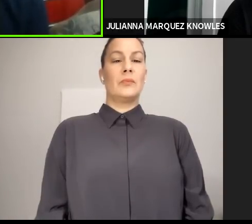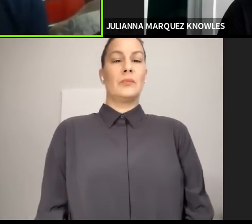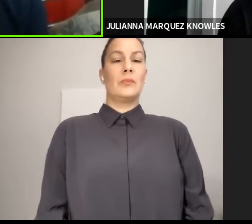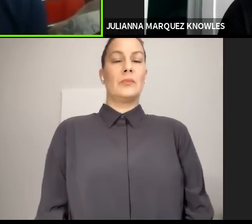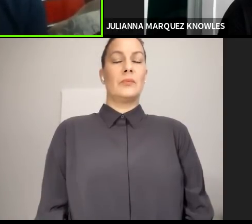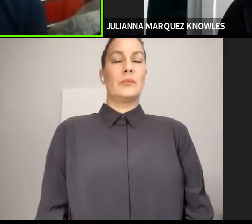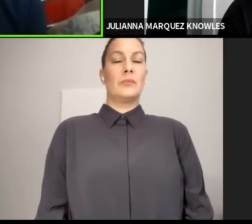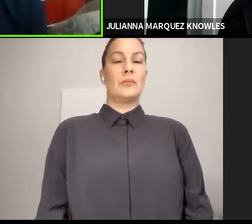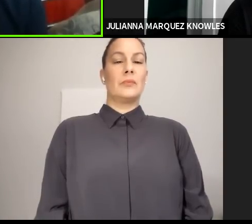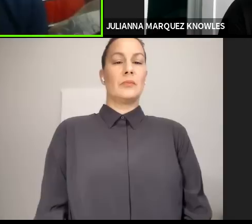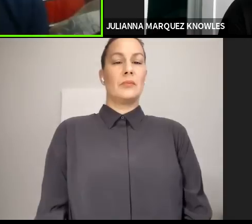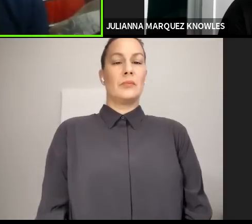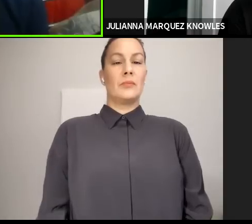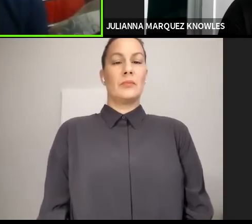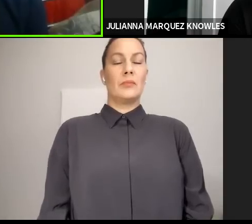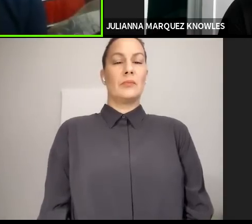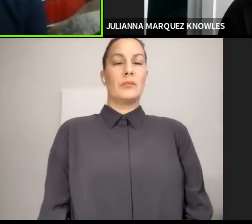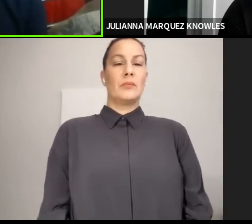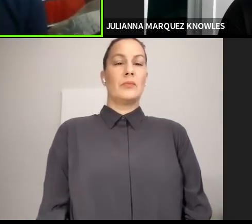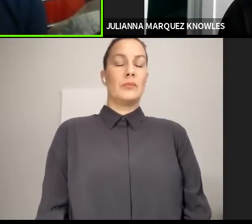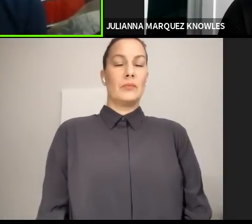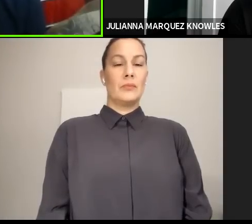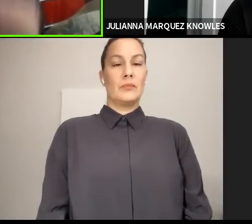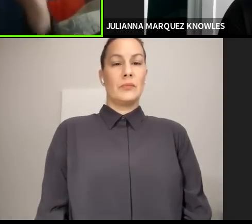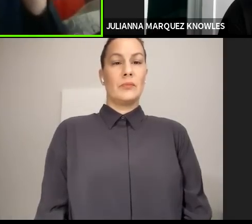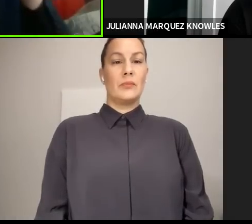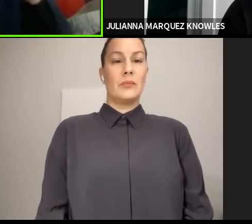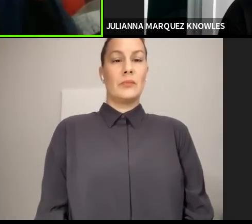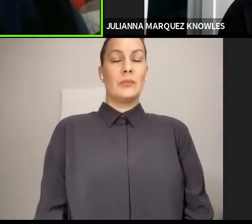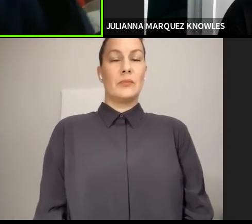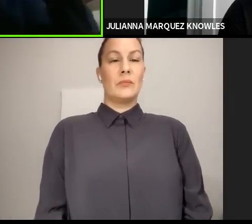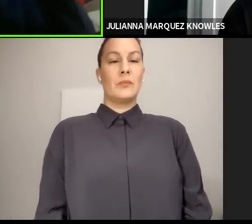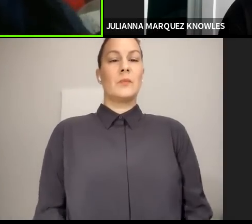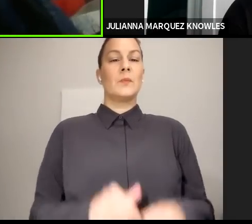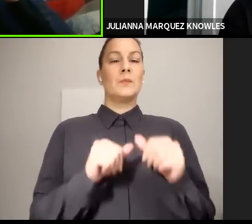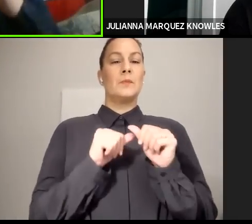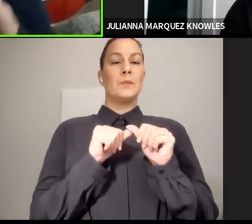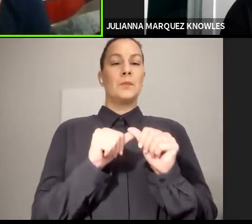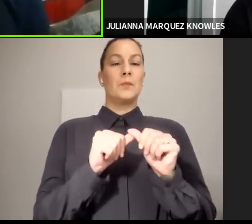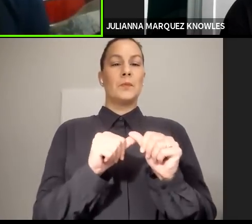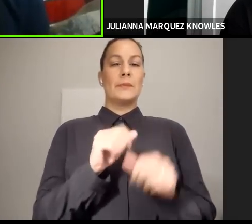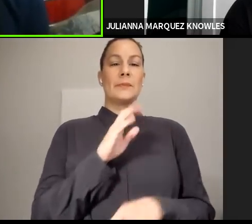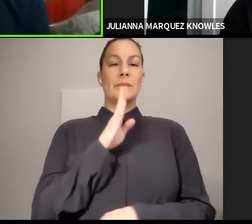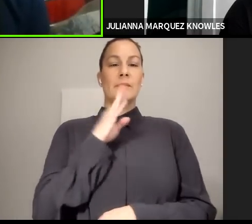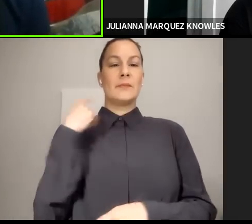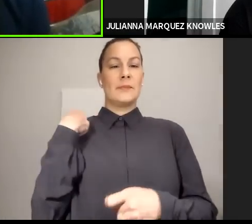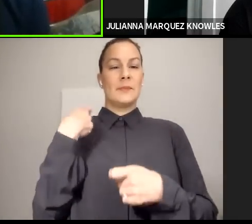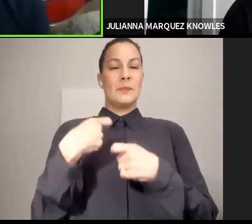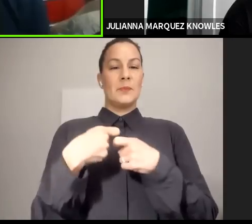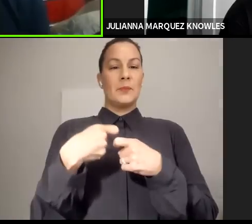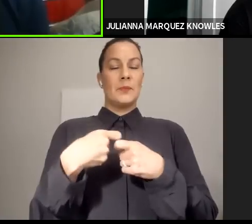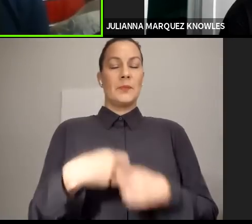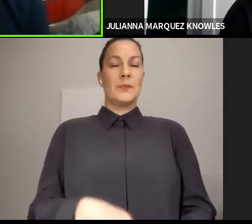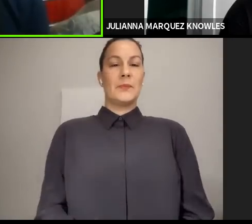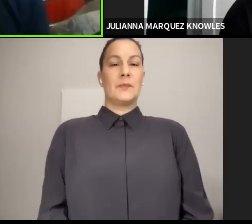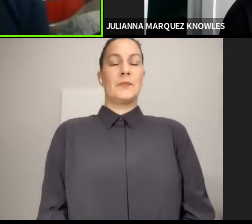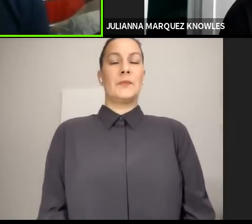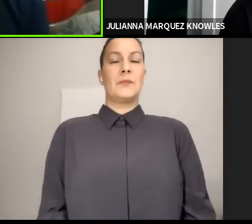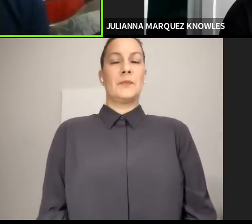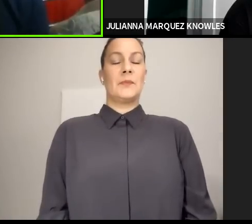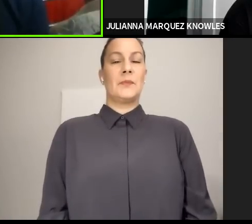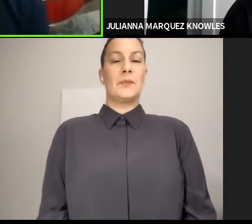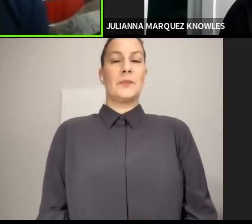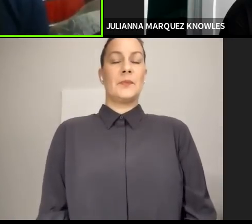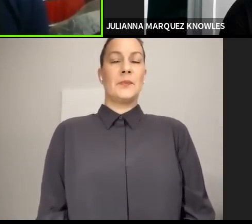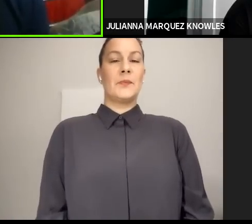Cuando yo llegué acá, pensaba que era algo diferente, pensaba que iba a cambiar mi vida, que en este país no existía